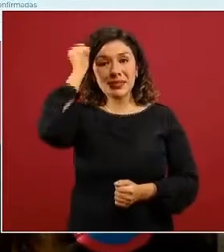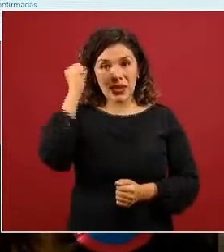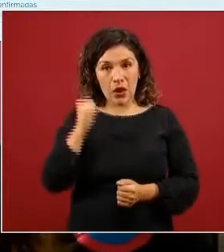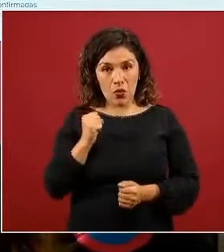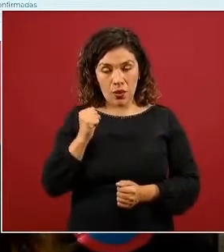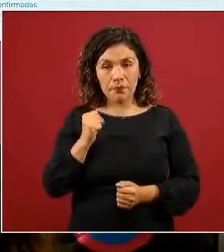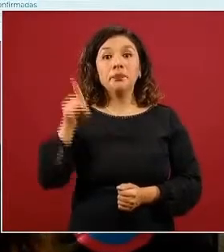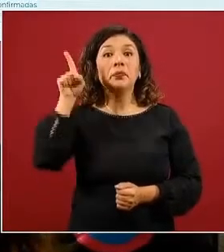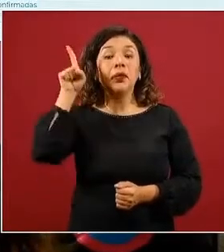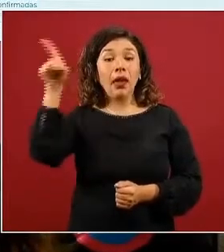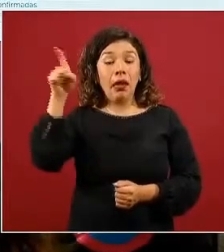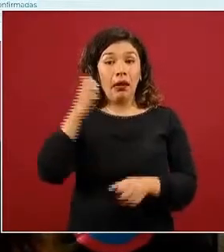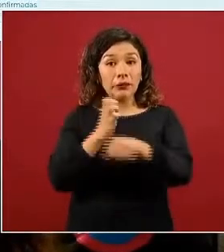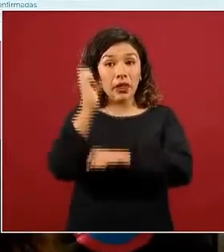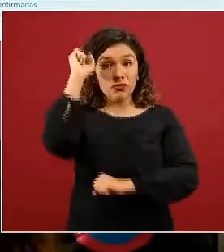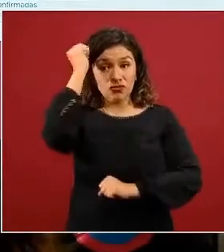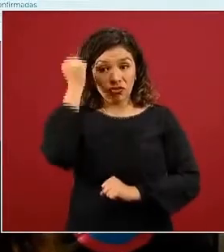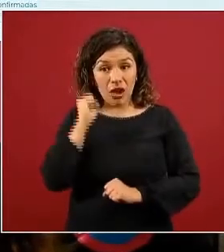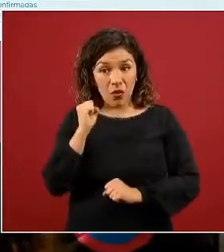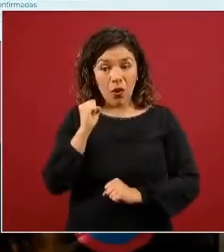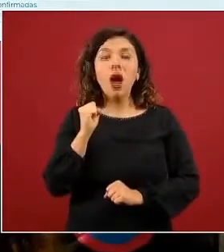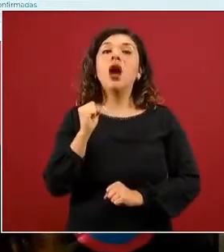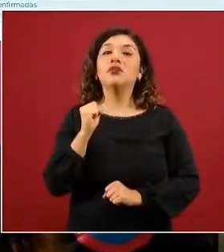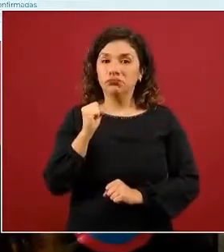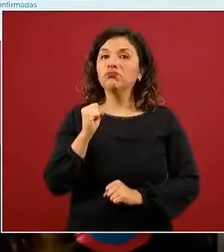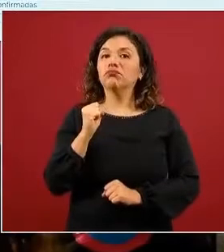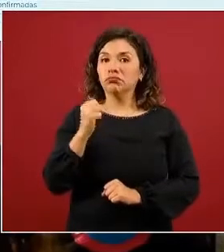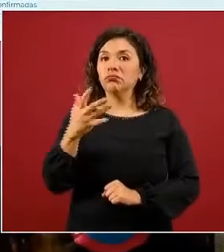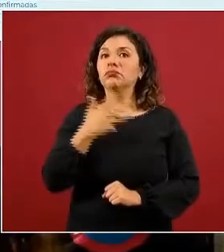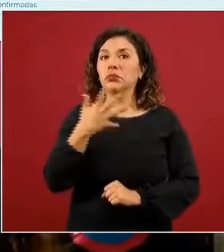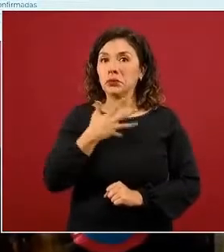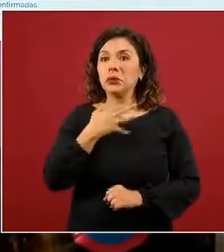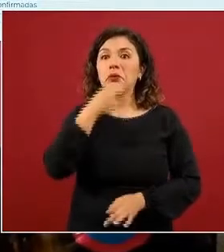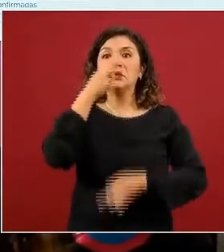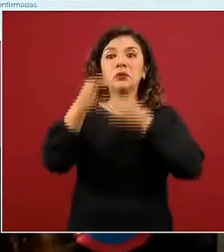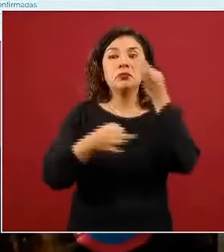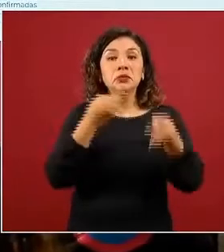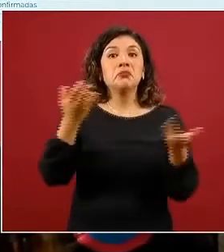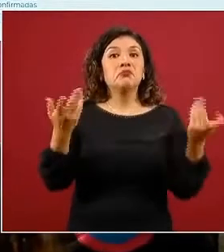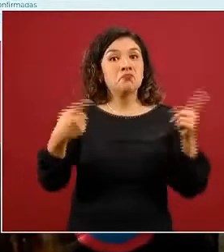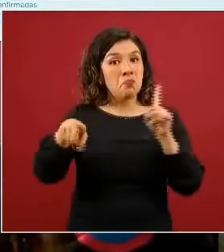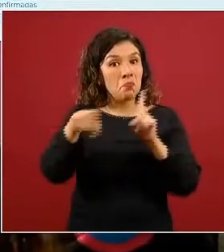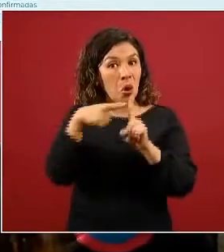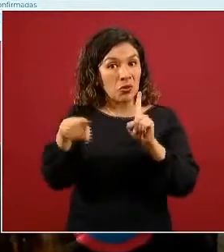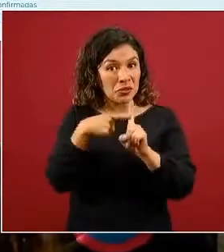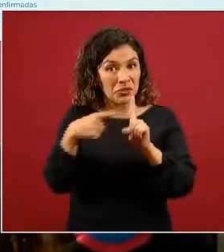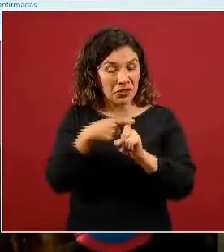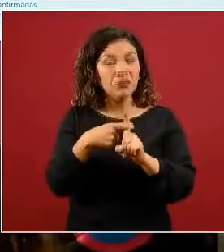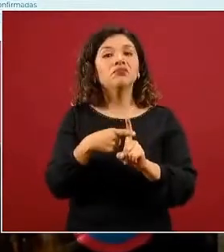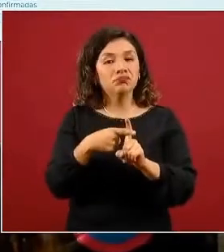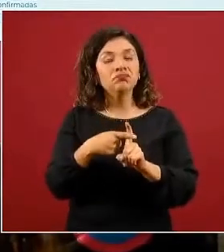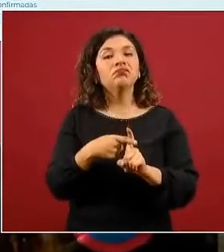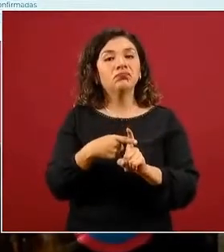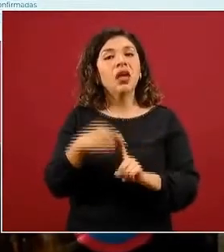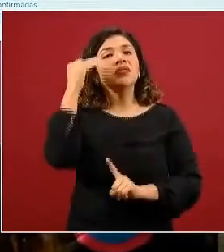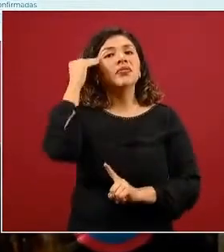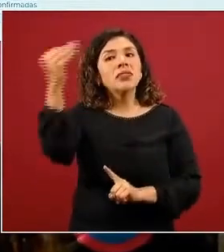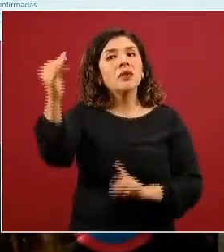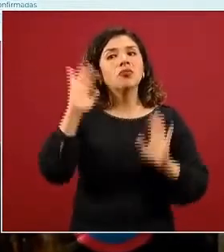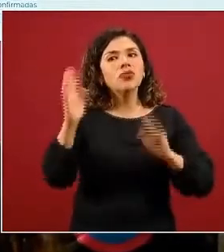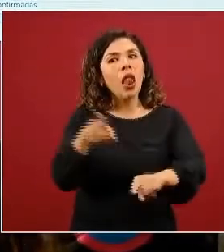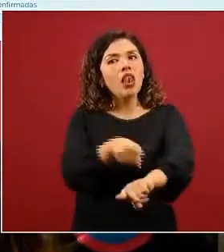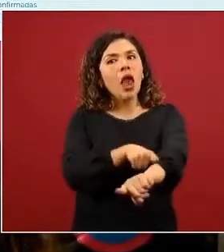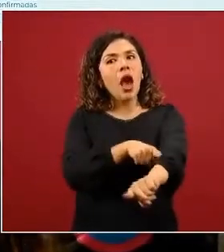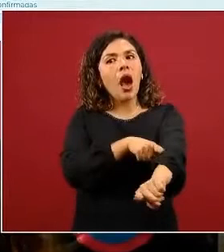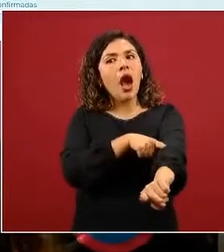Sinaloa. Con Sinaloa tenemos señales muy alentadoras, ya lo hemos dicho también, por el periodo ya